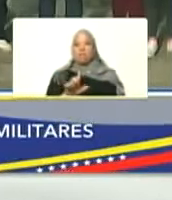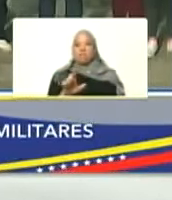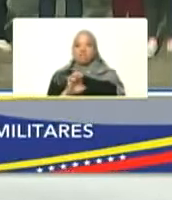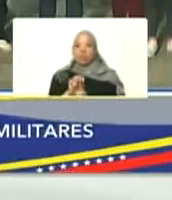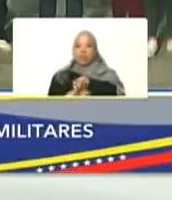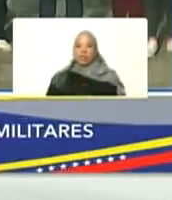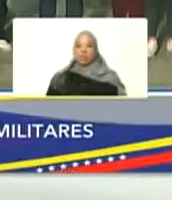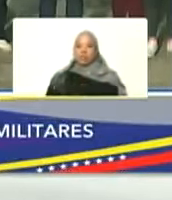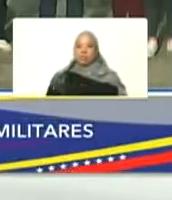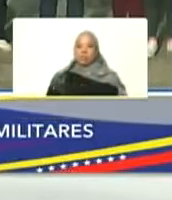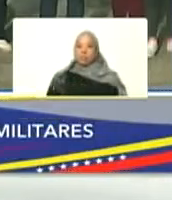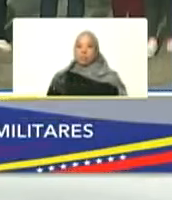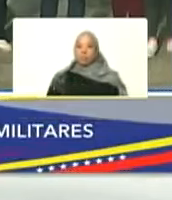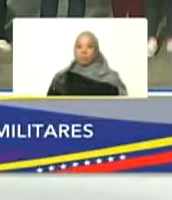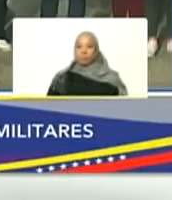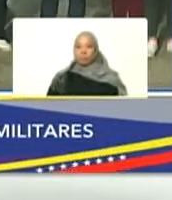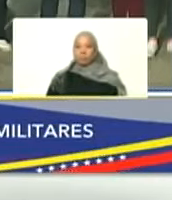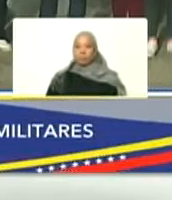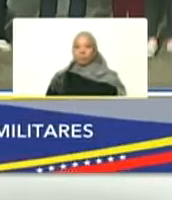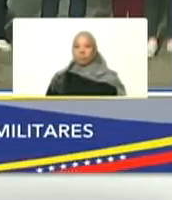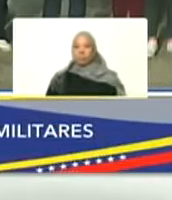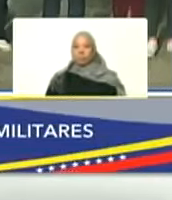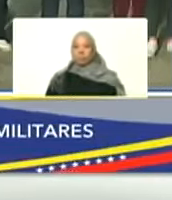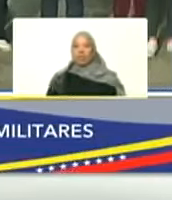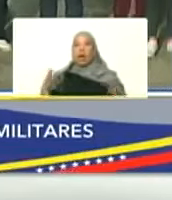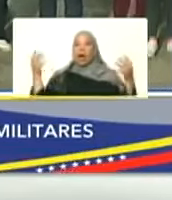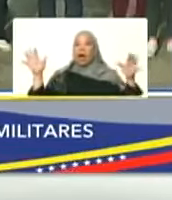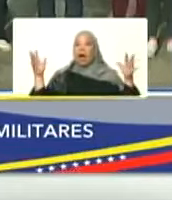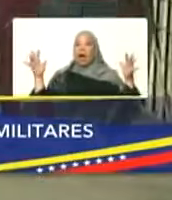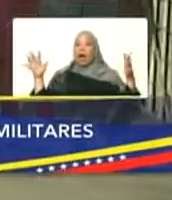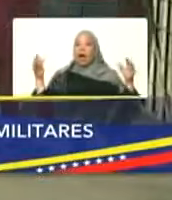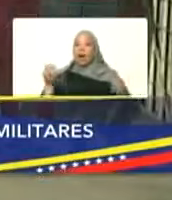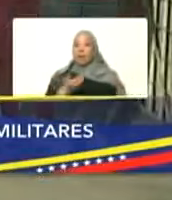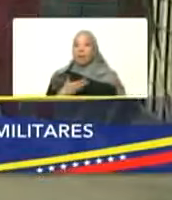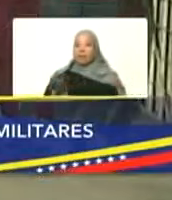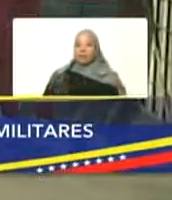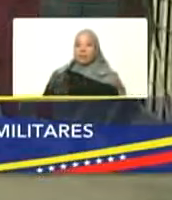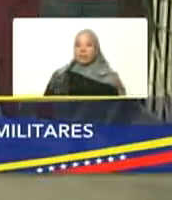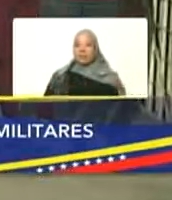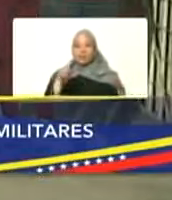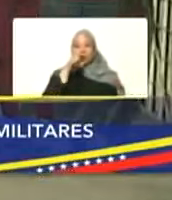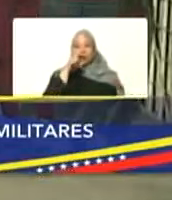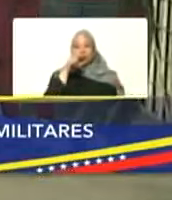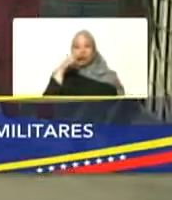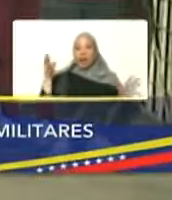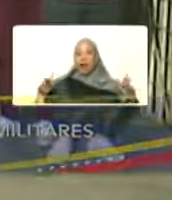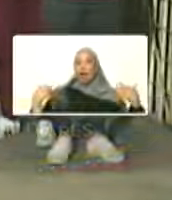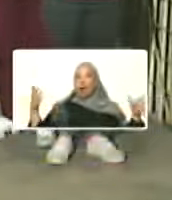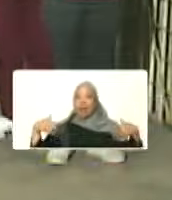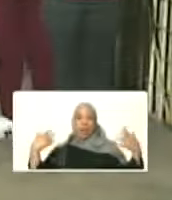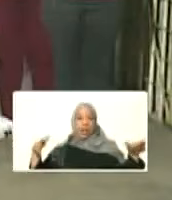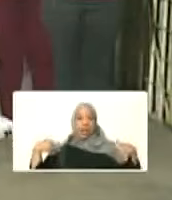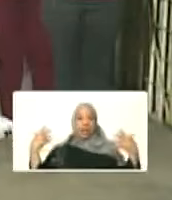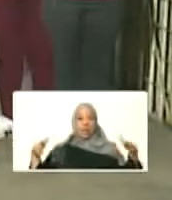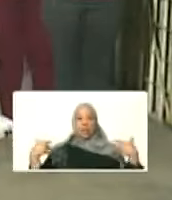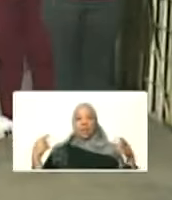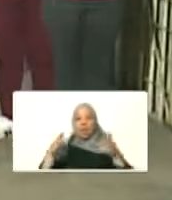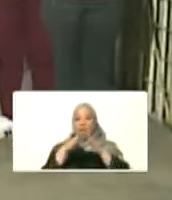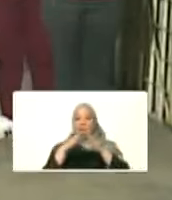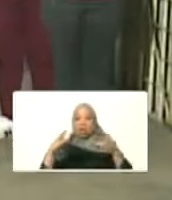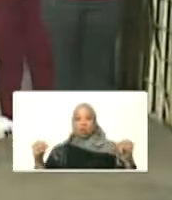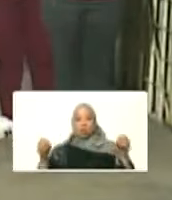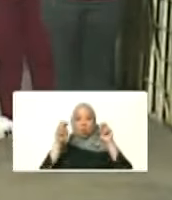Adelante. Bueno, sí, presidente, aquí estamos también con esa alegría que hemos visto en todos los